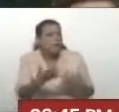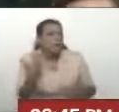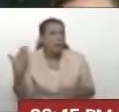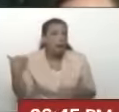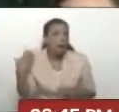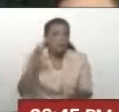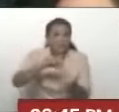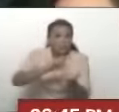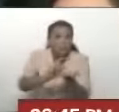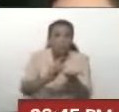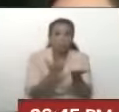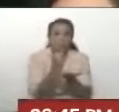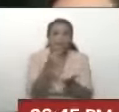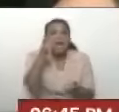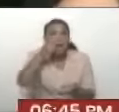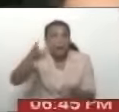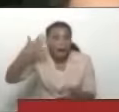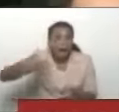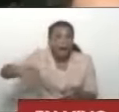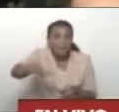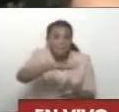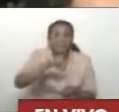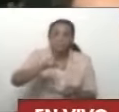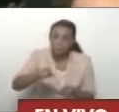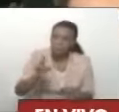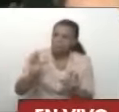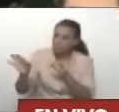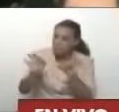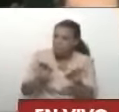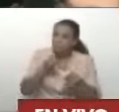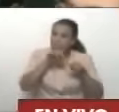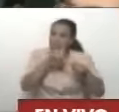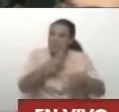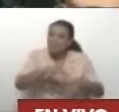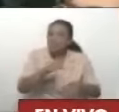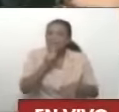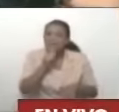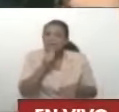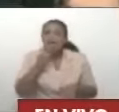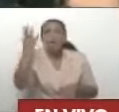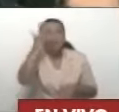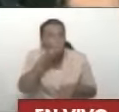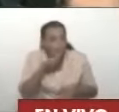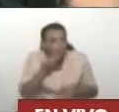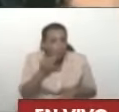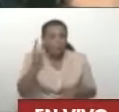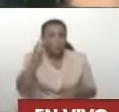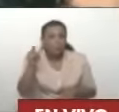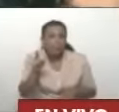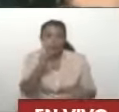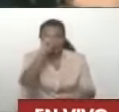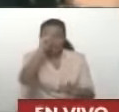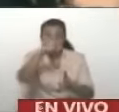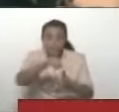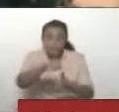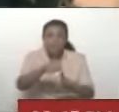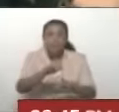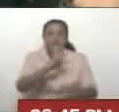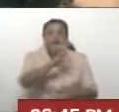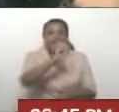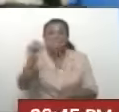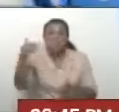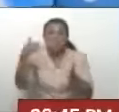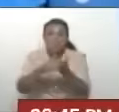necesitamos sembrar, es la juventud campesina que sale y siembra. Entonces nosotros nos sentimos bien y creemos que la meta que nos puso de atender a